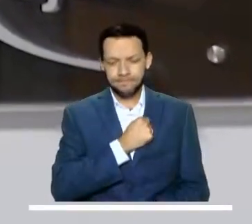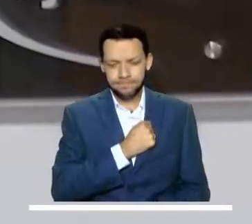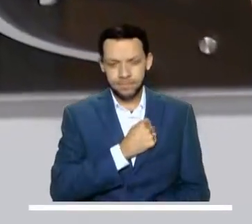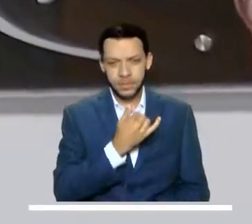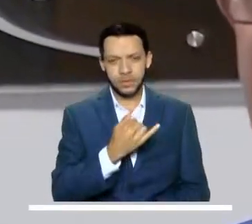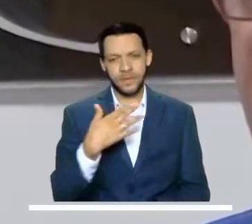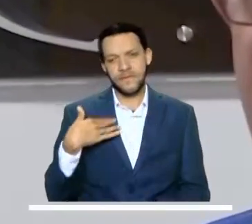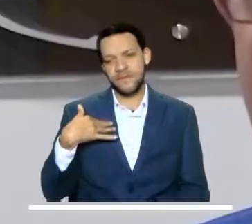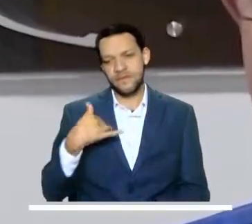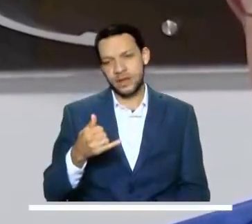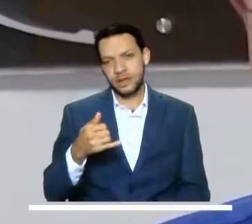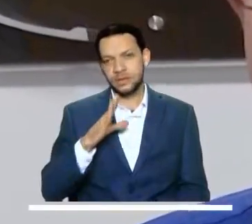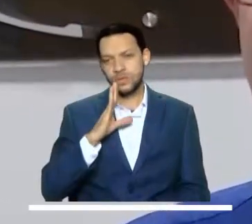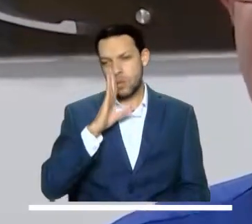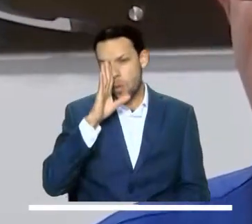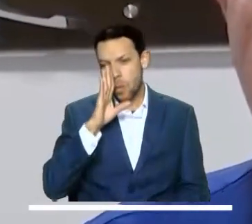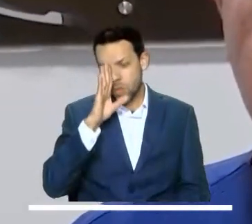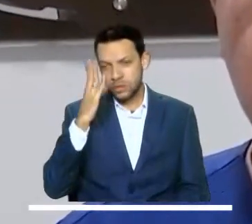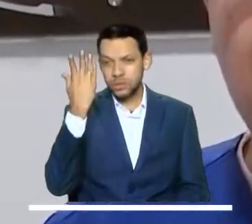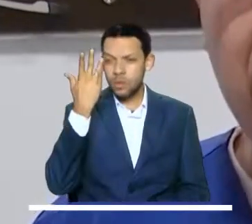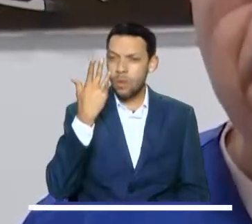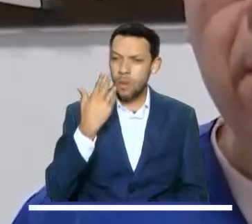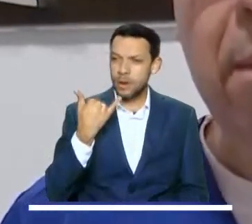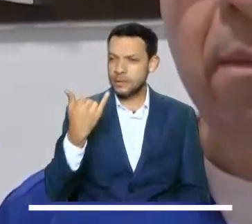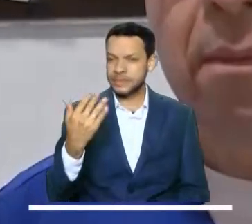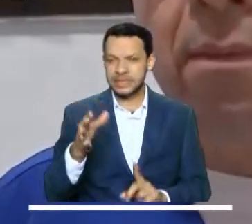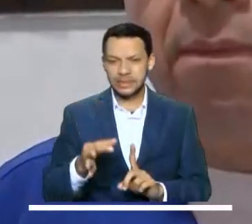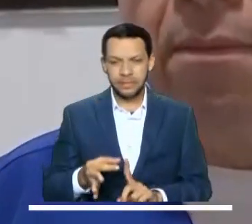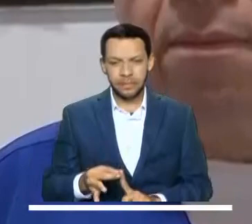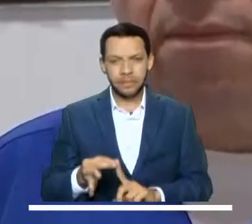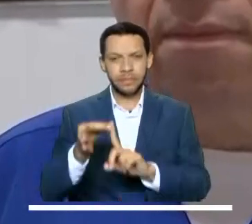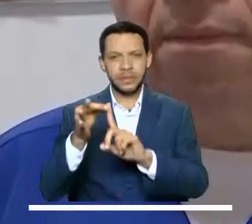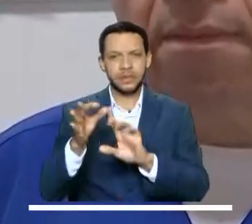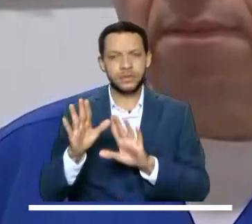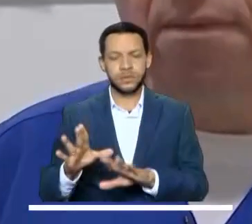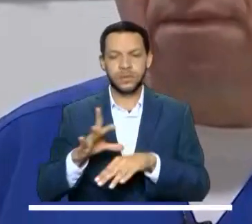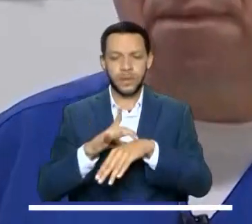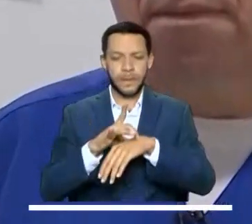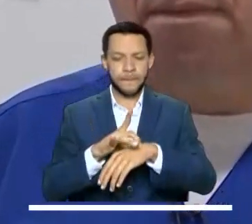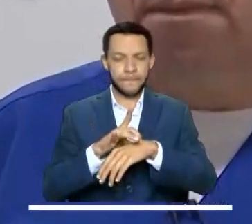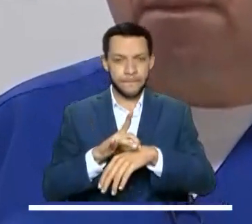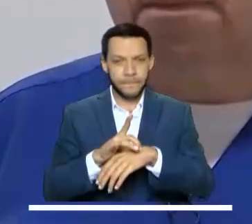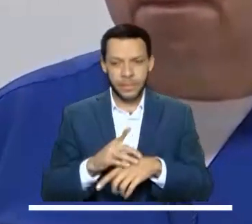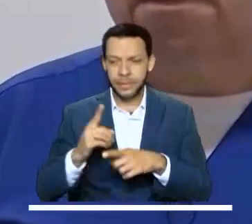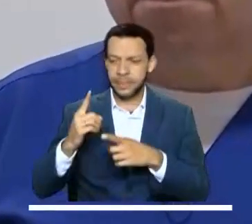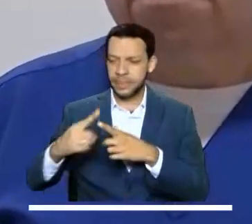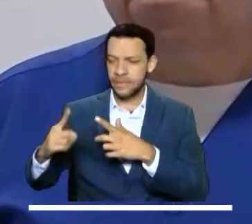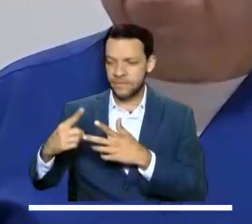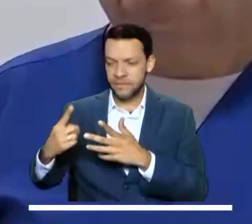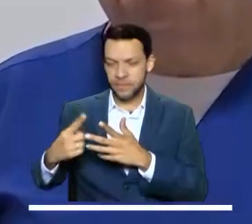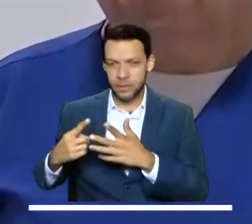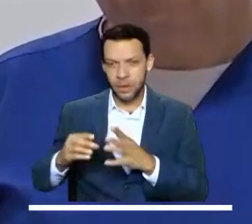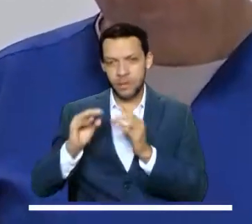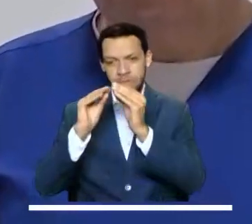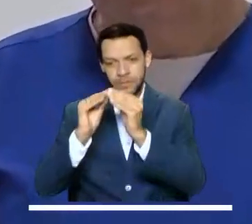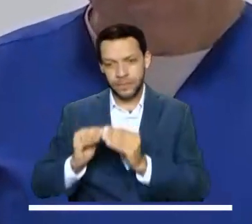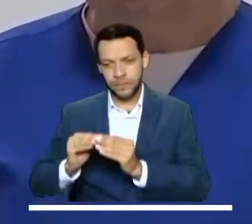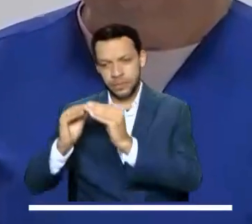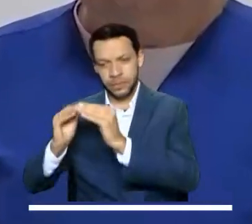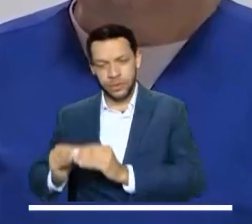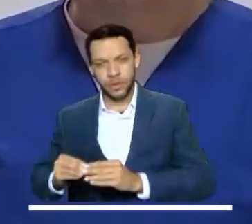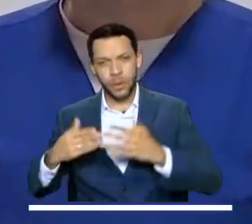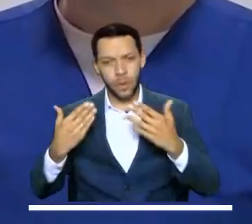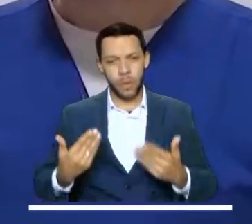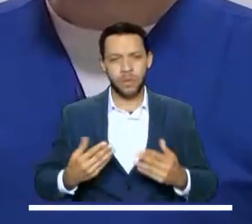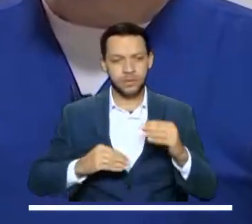alegría todos los días compartir con diferentes especialidades médicas y hacer un recorrido de todo lo que hemos dejado en mi libro escrito Cómo